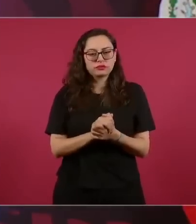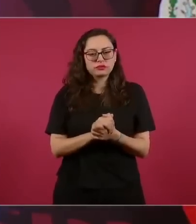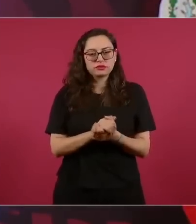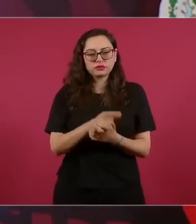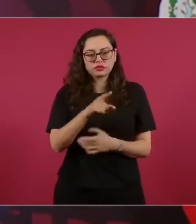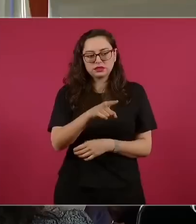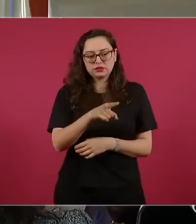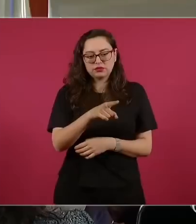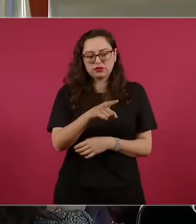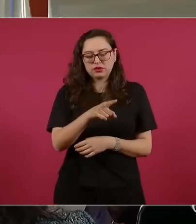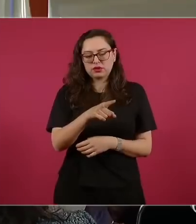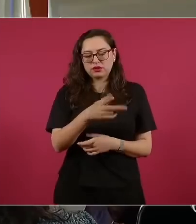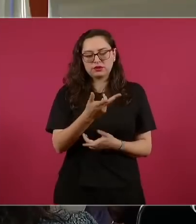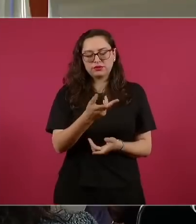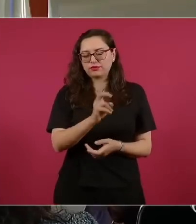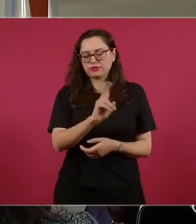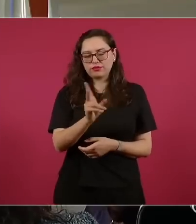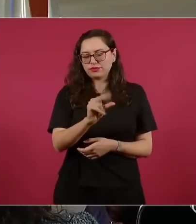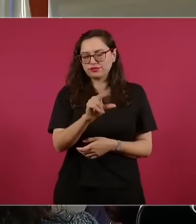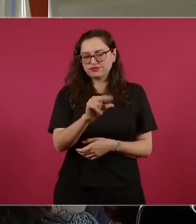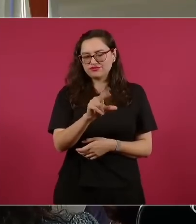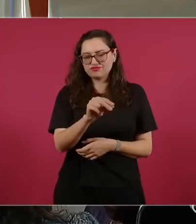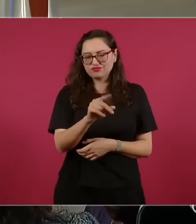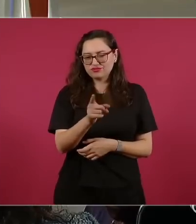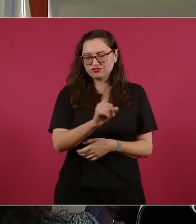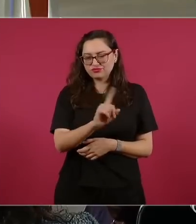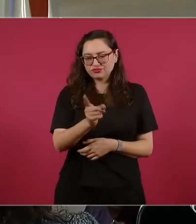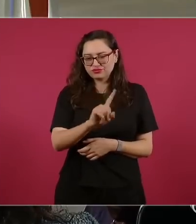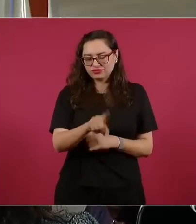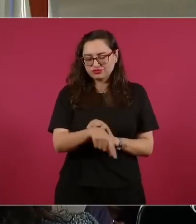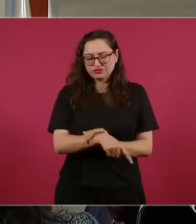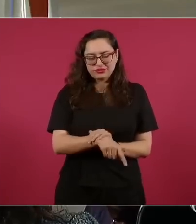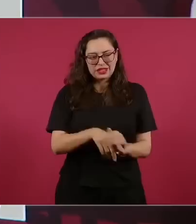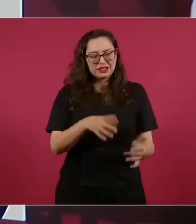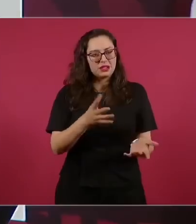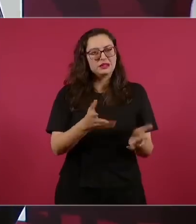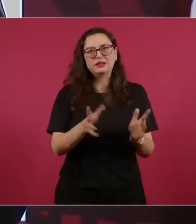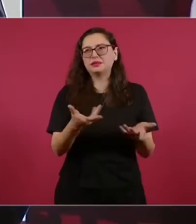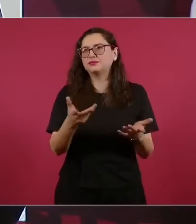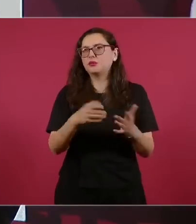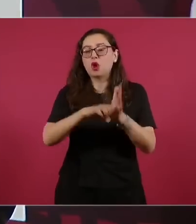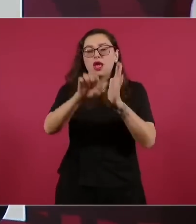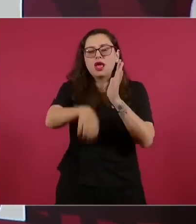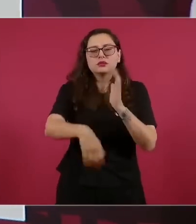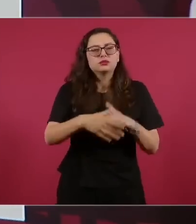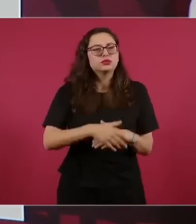No, ese es cuando repiten. No. Cuando se escribe,